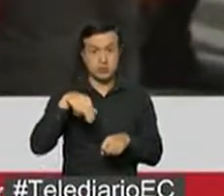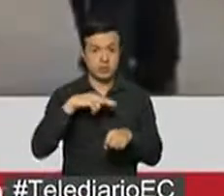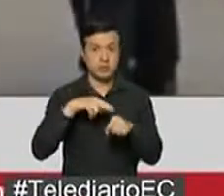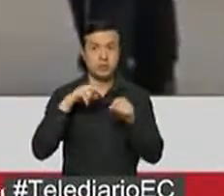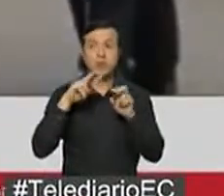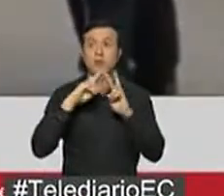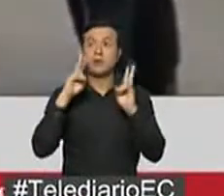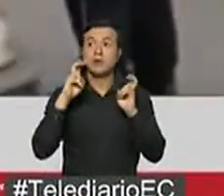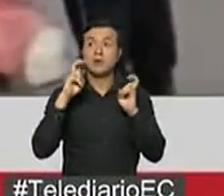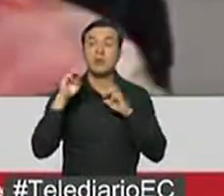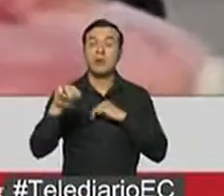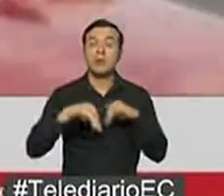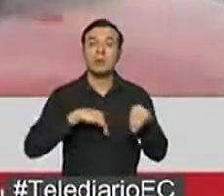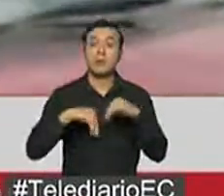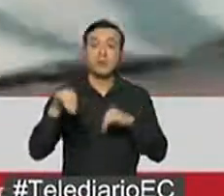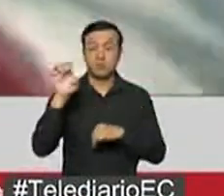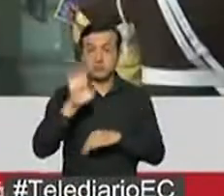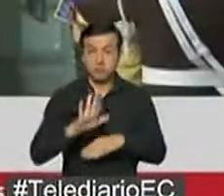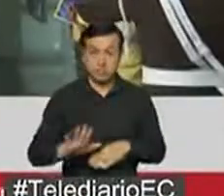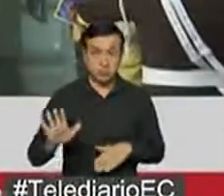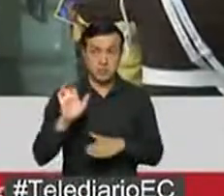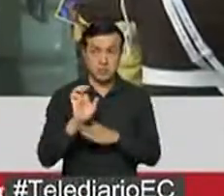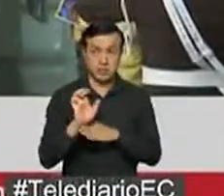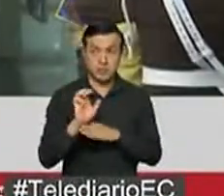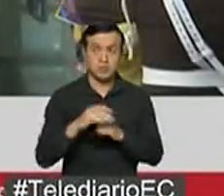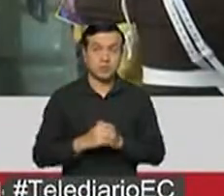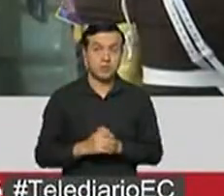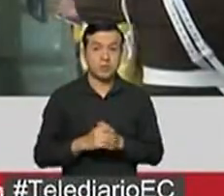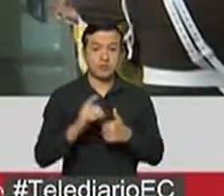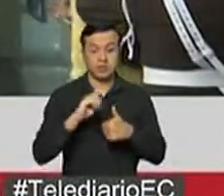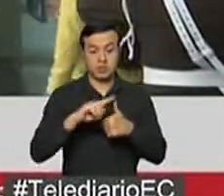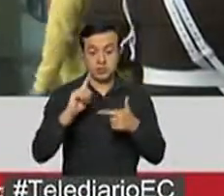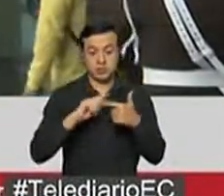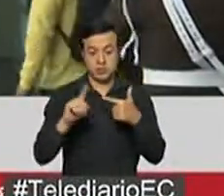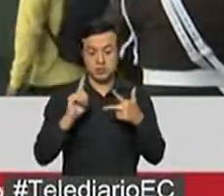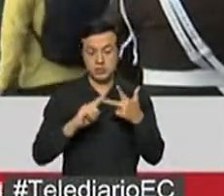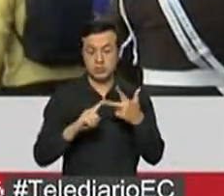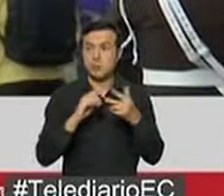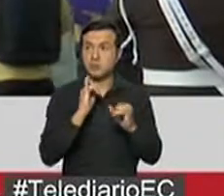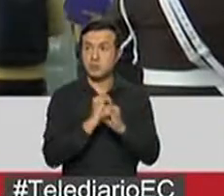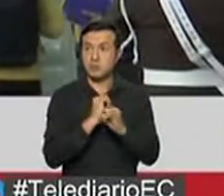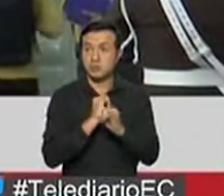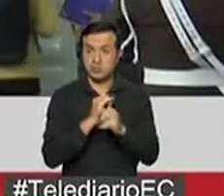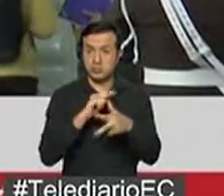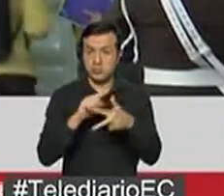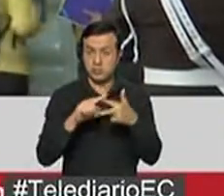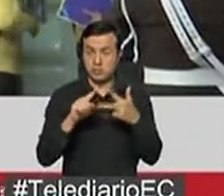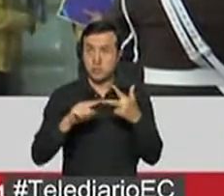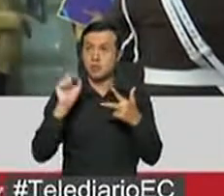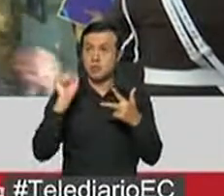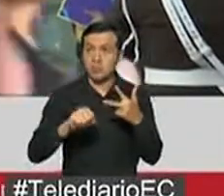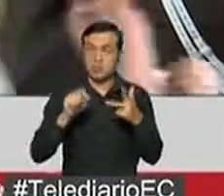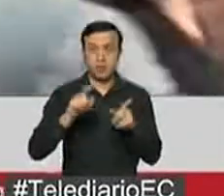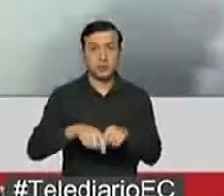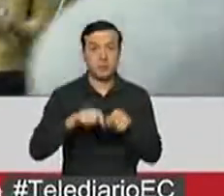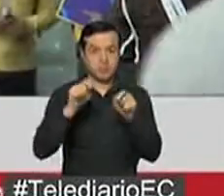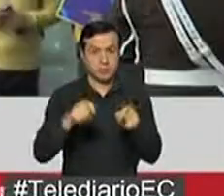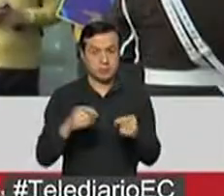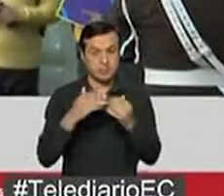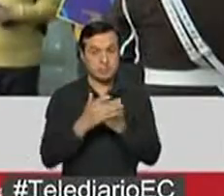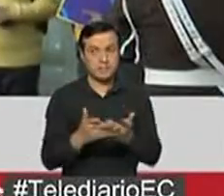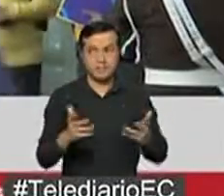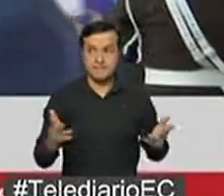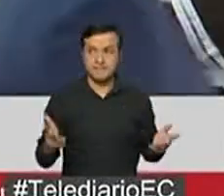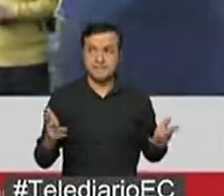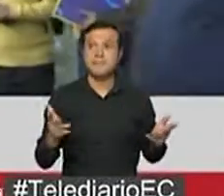el sistema de movilidad a nivel nacional los tres instituciones puede haber la posibilidad de hacer un convenio para poder